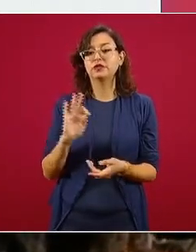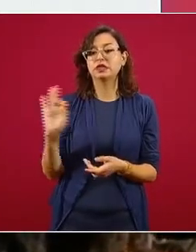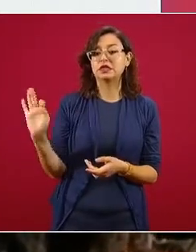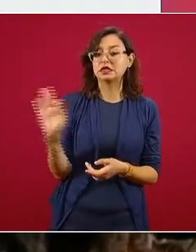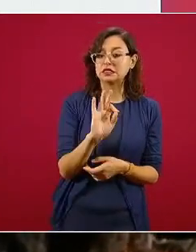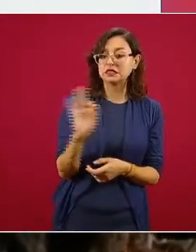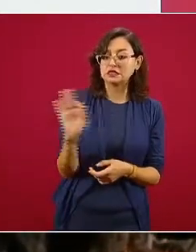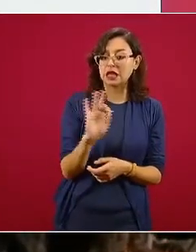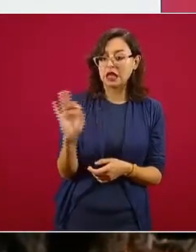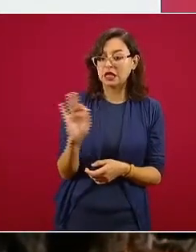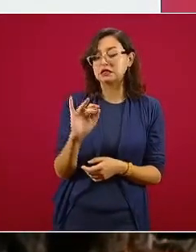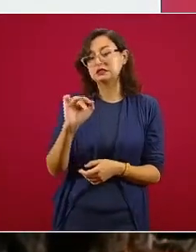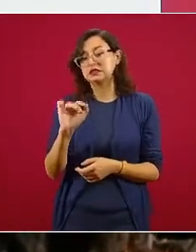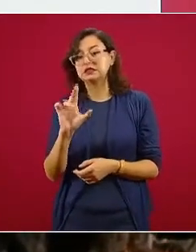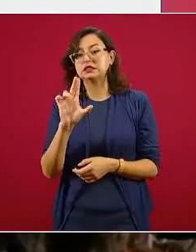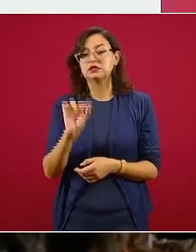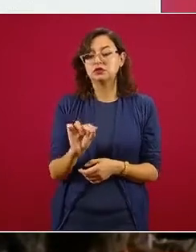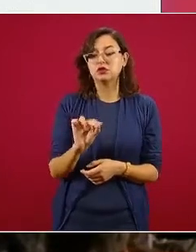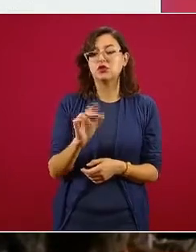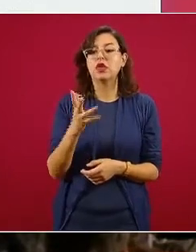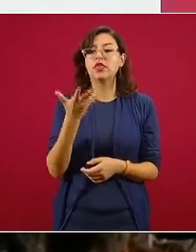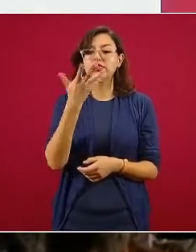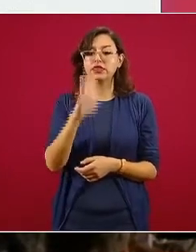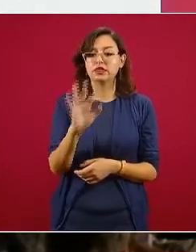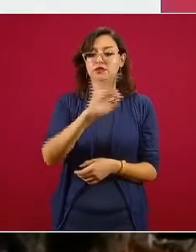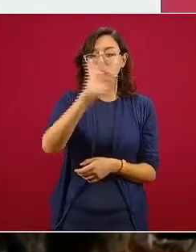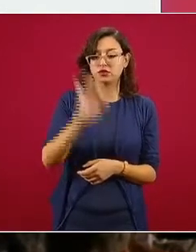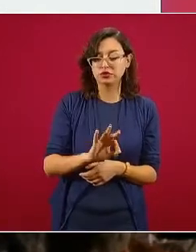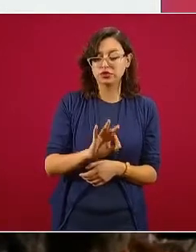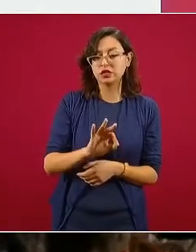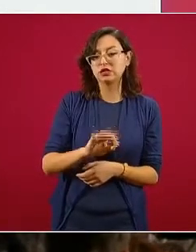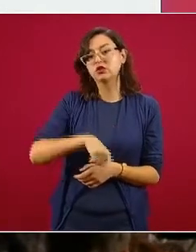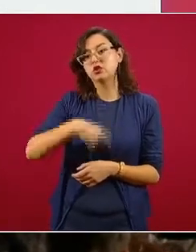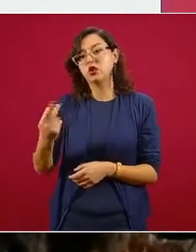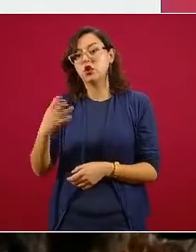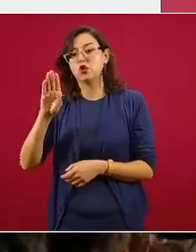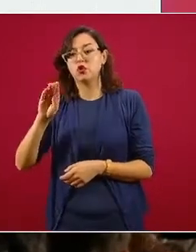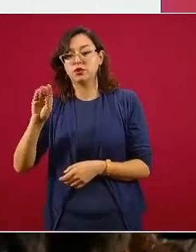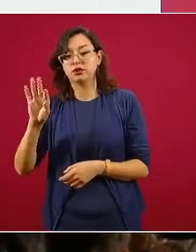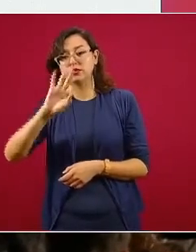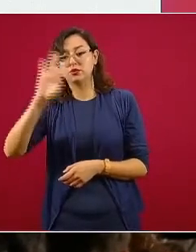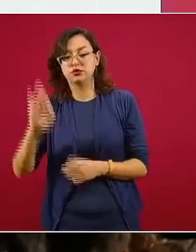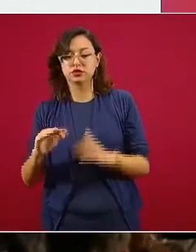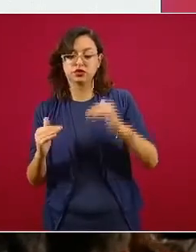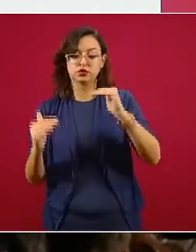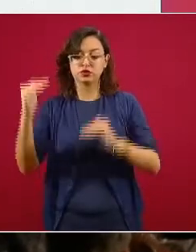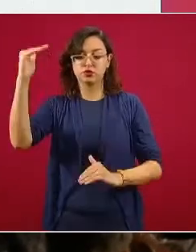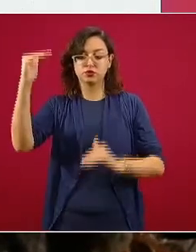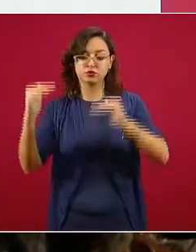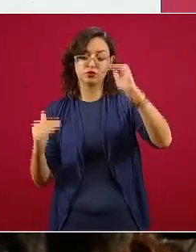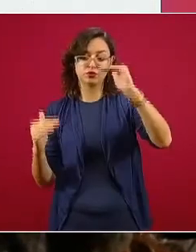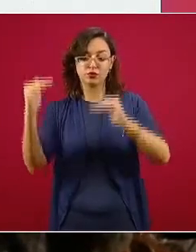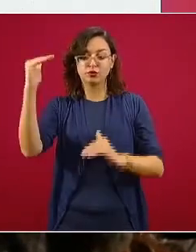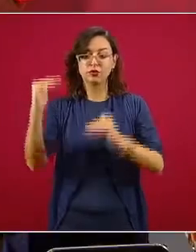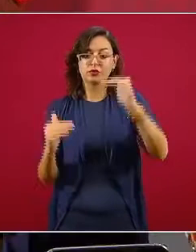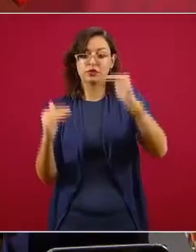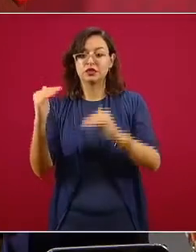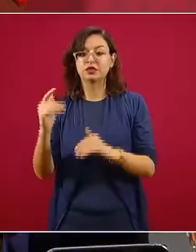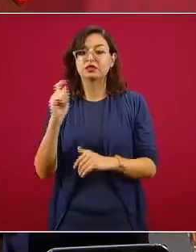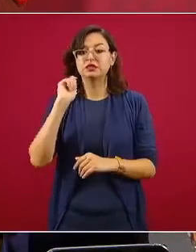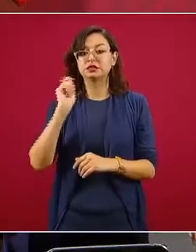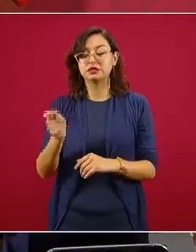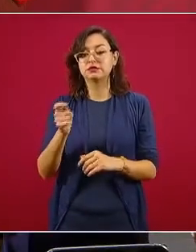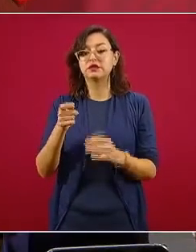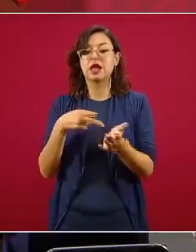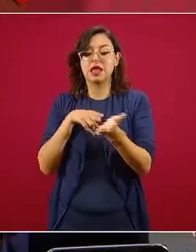probabilidad. Aquí tenemos en esta 10% de probabilidad y en esta 90% de probabilidad. Es decir, este carril que se forma con las